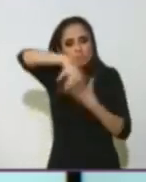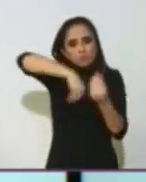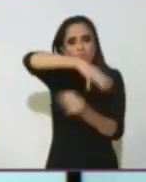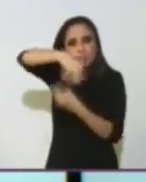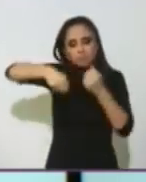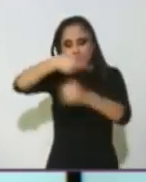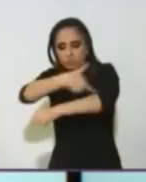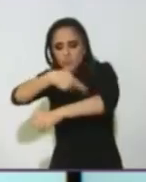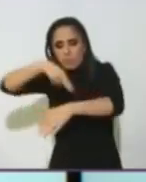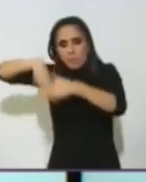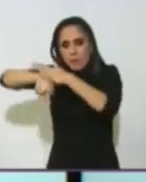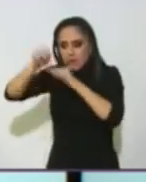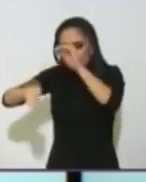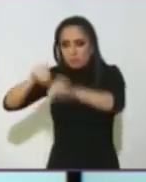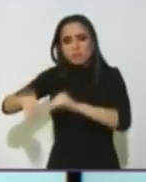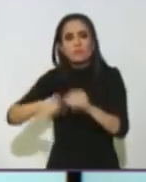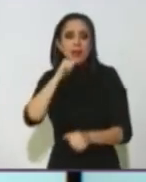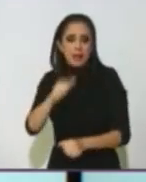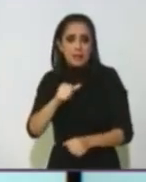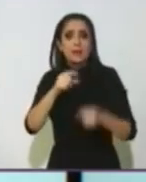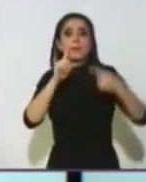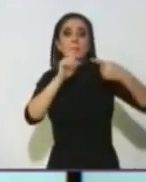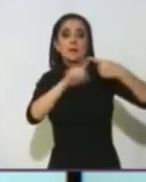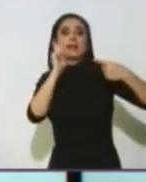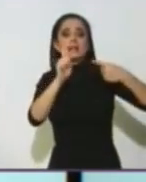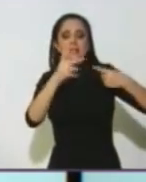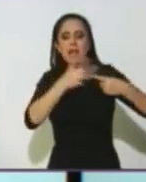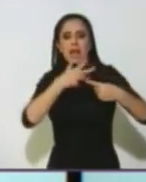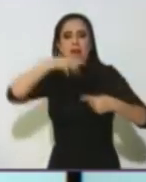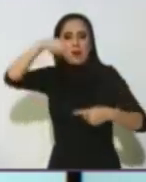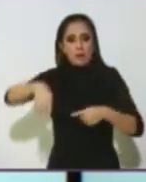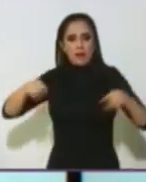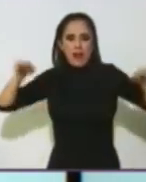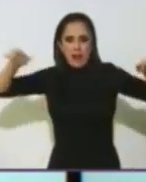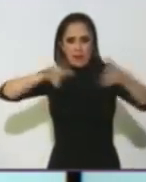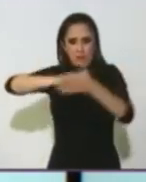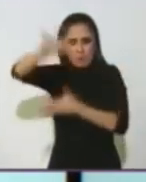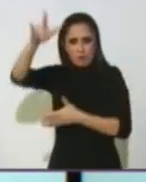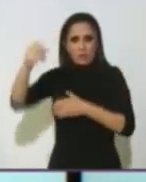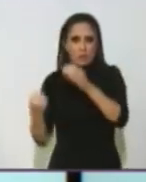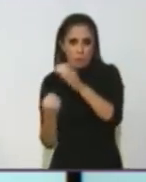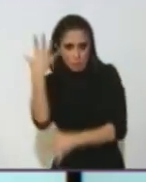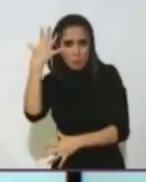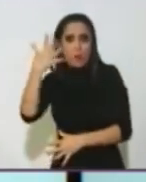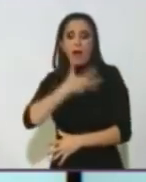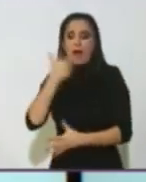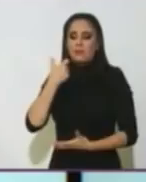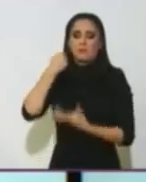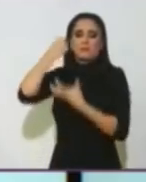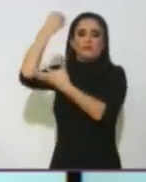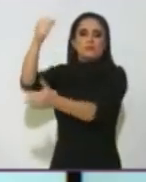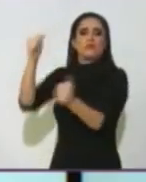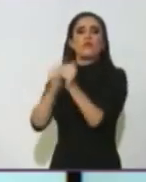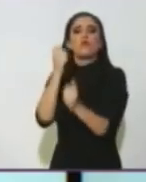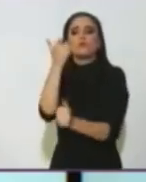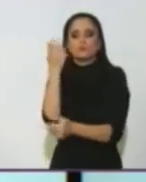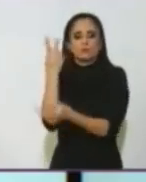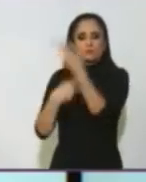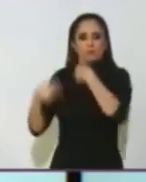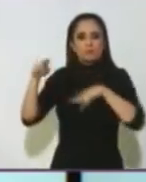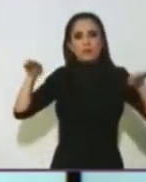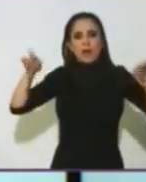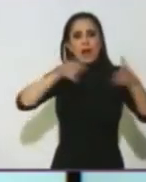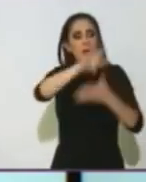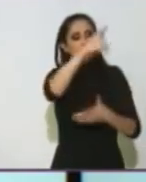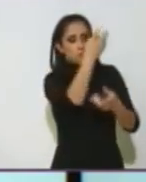gestión al metro el primero es el flujo hoy el aeropuerto nuevo se está financiando con el flujo del aeropuerto con su